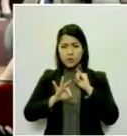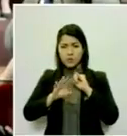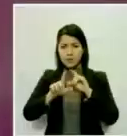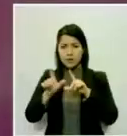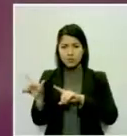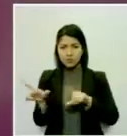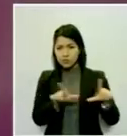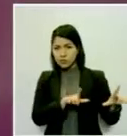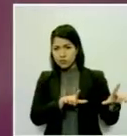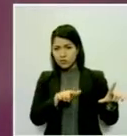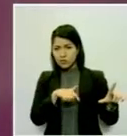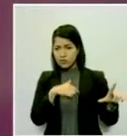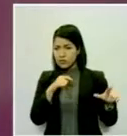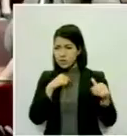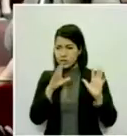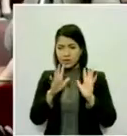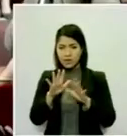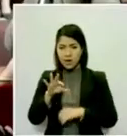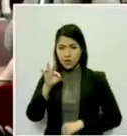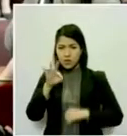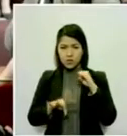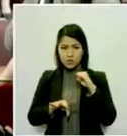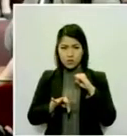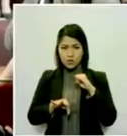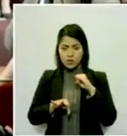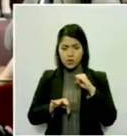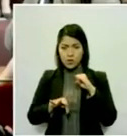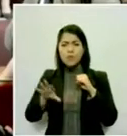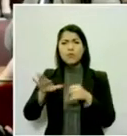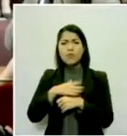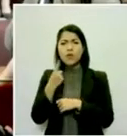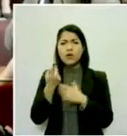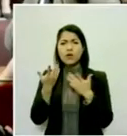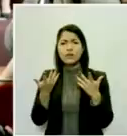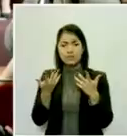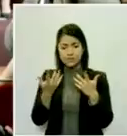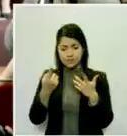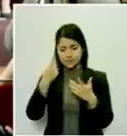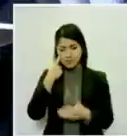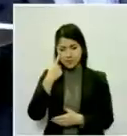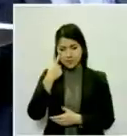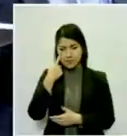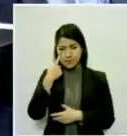la última, ya al concentrado. Porque